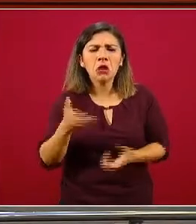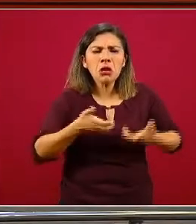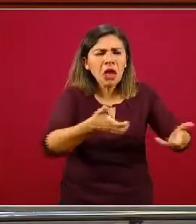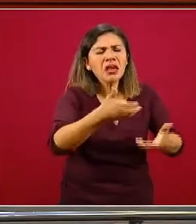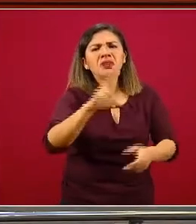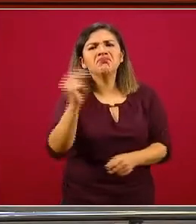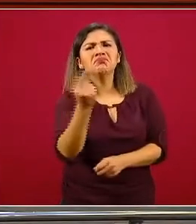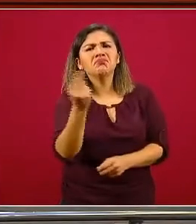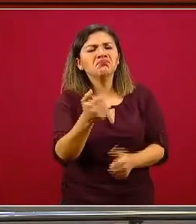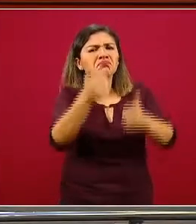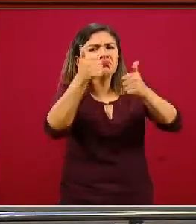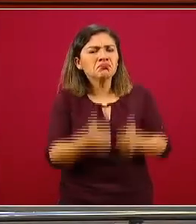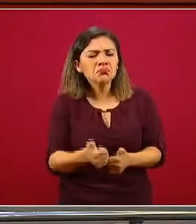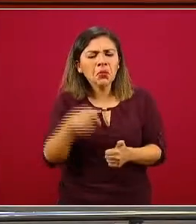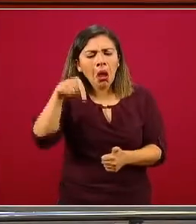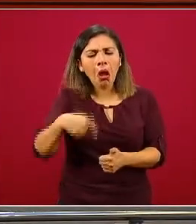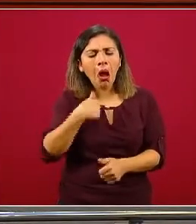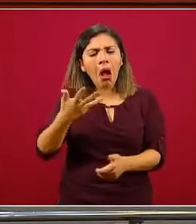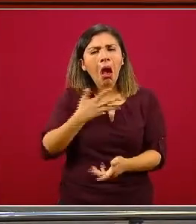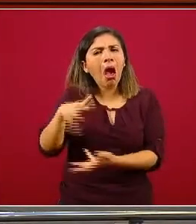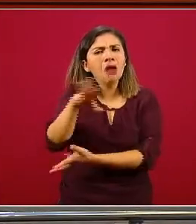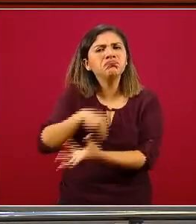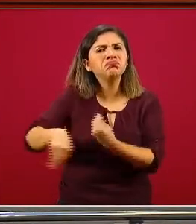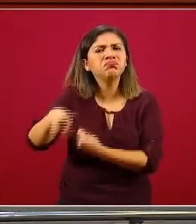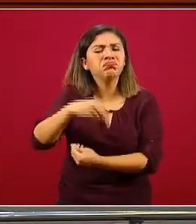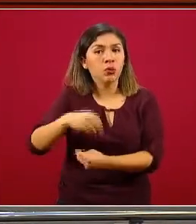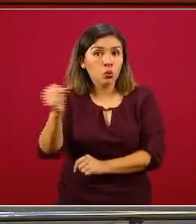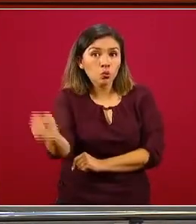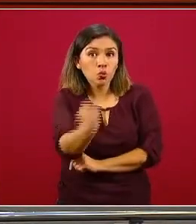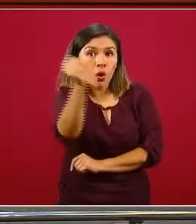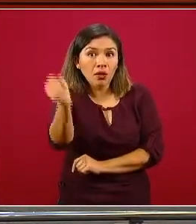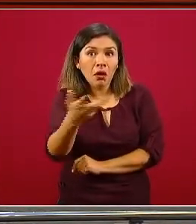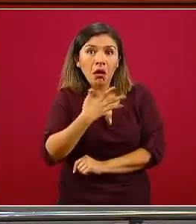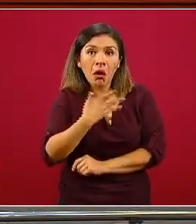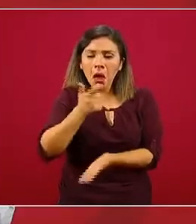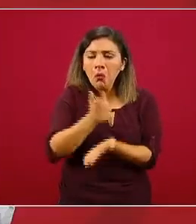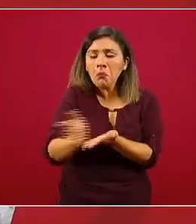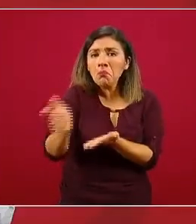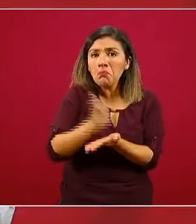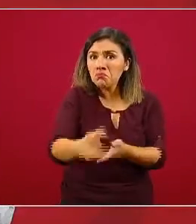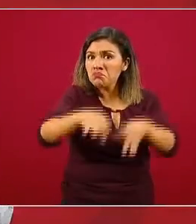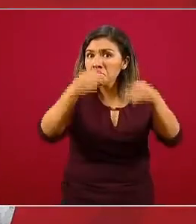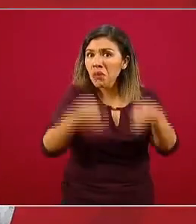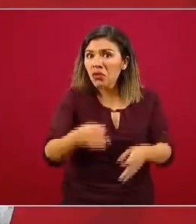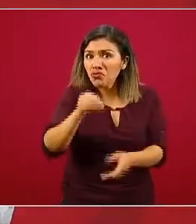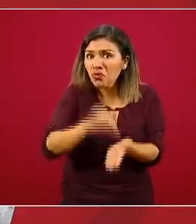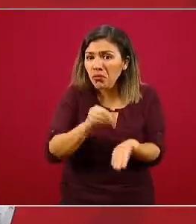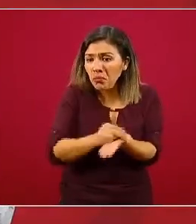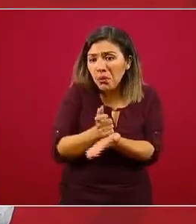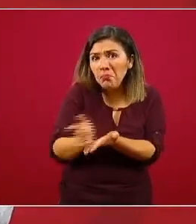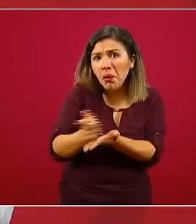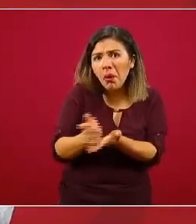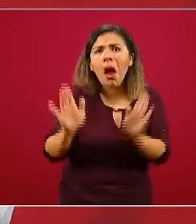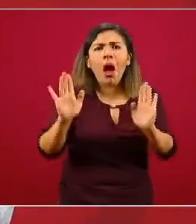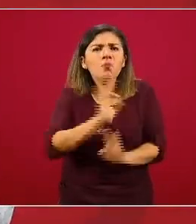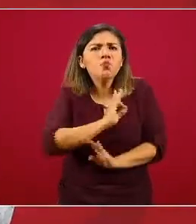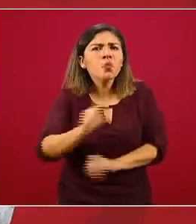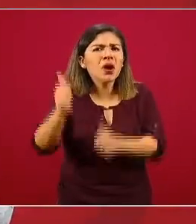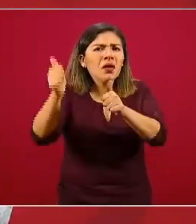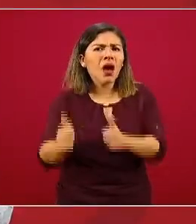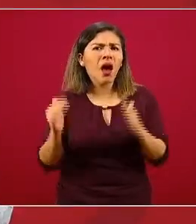calle buscando el sustento. Quien tiene la fortuna de tener un salario fijo puede estar en